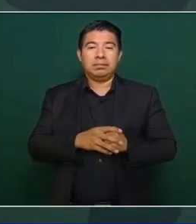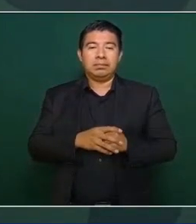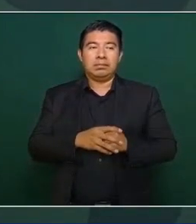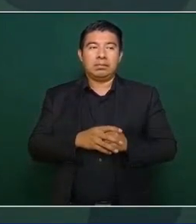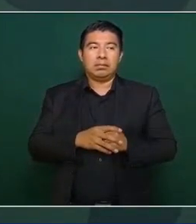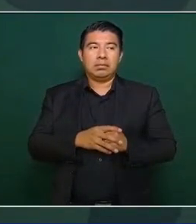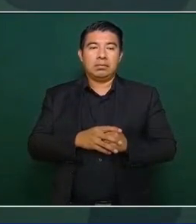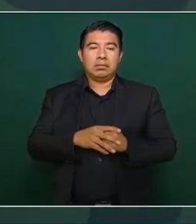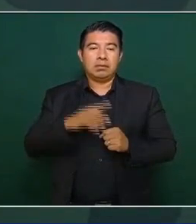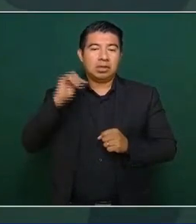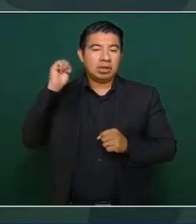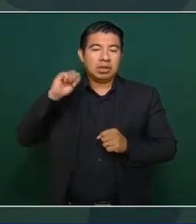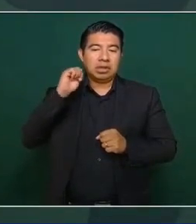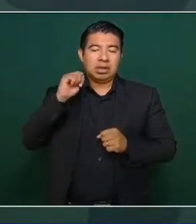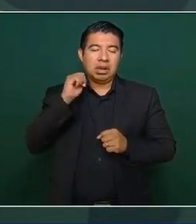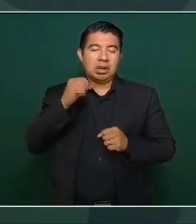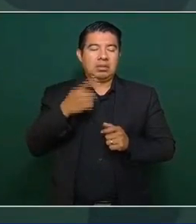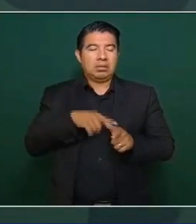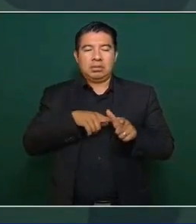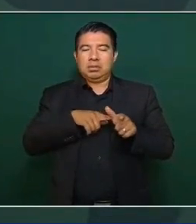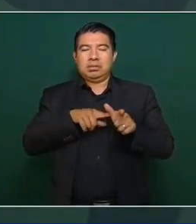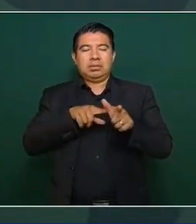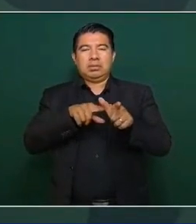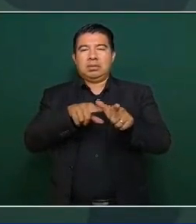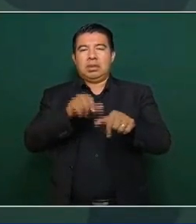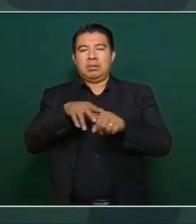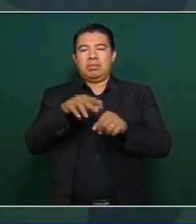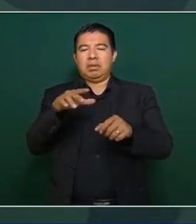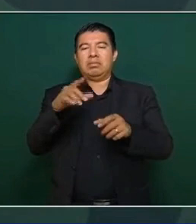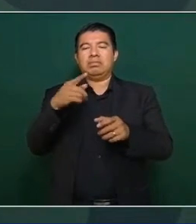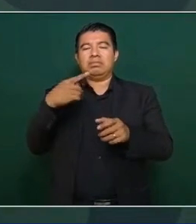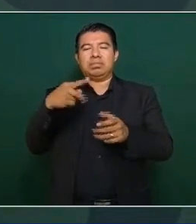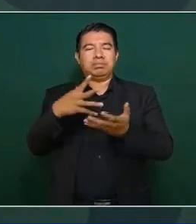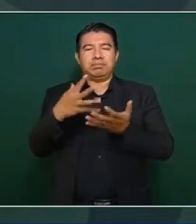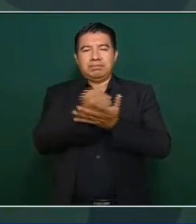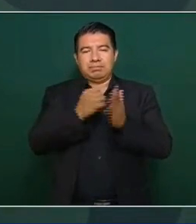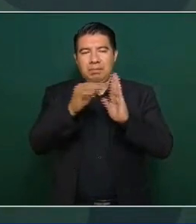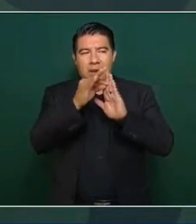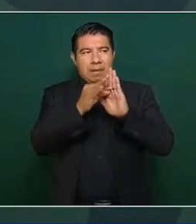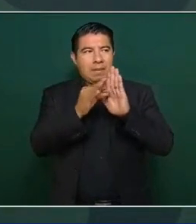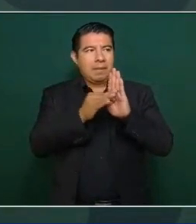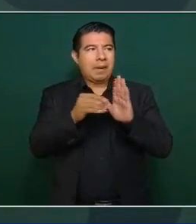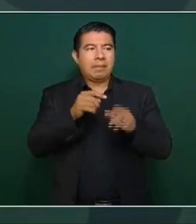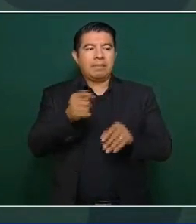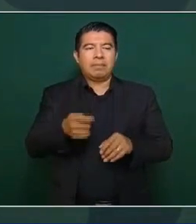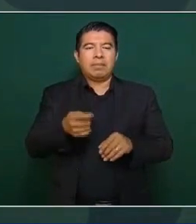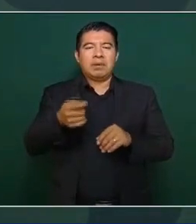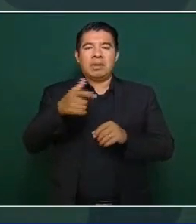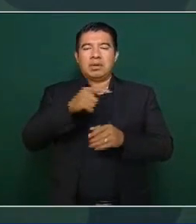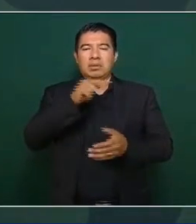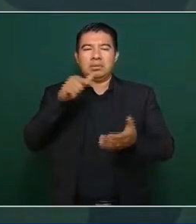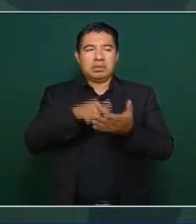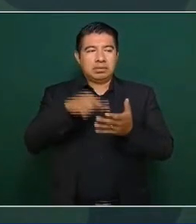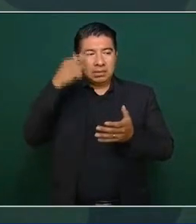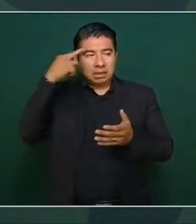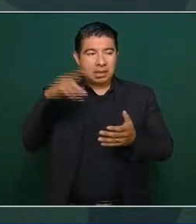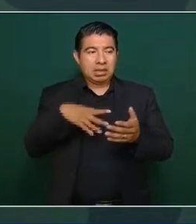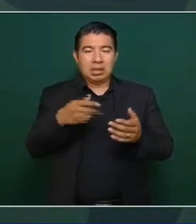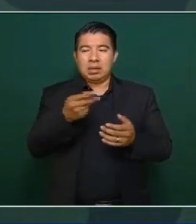obtuvo el primer lugar en participaciones por